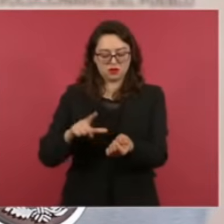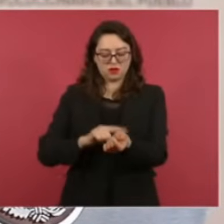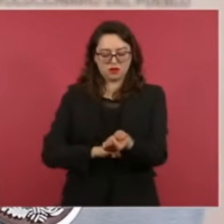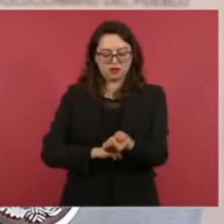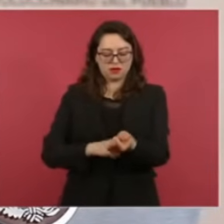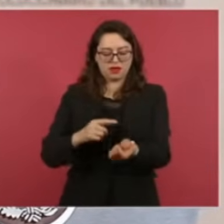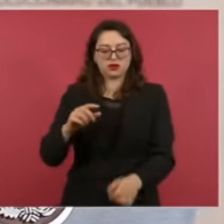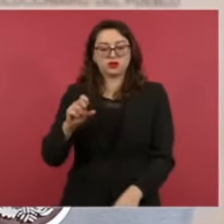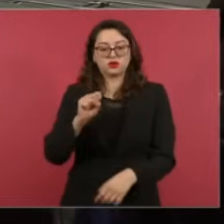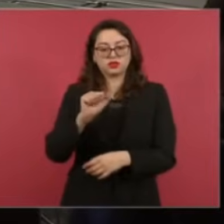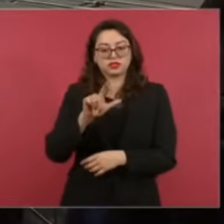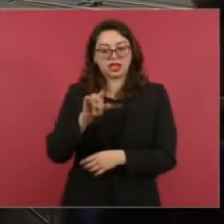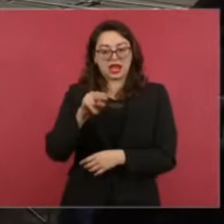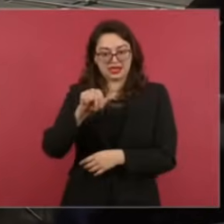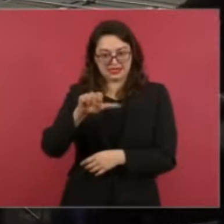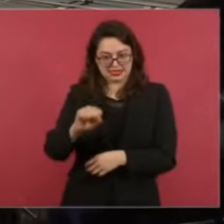porque